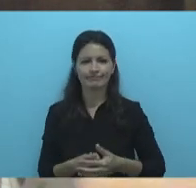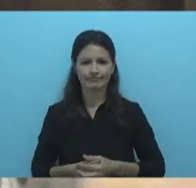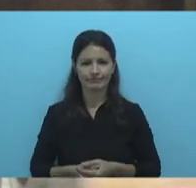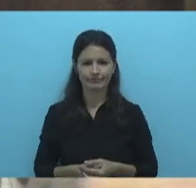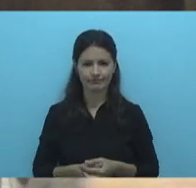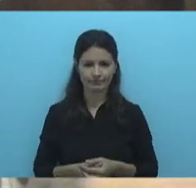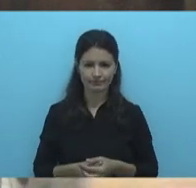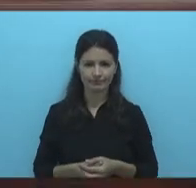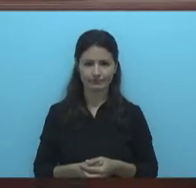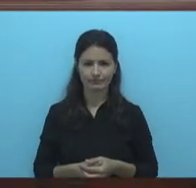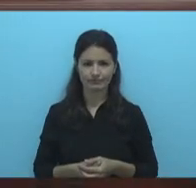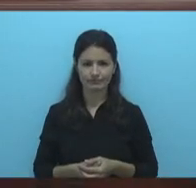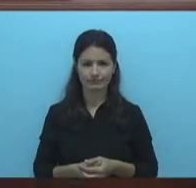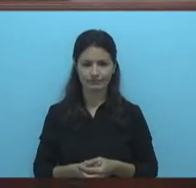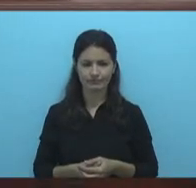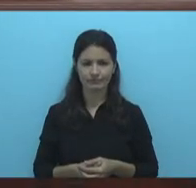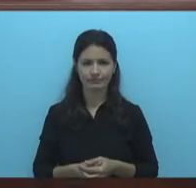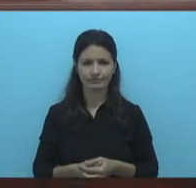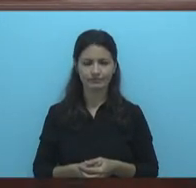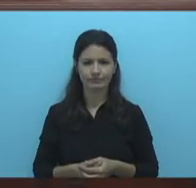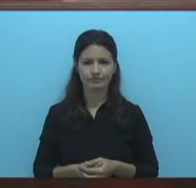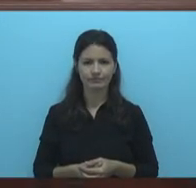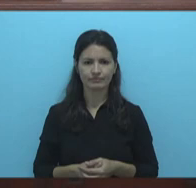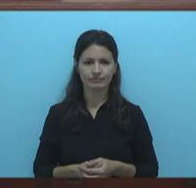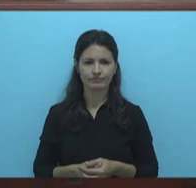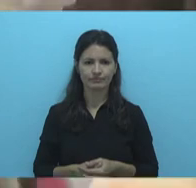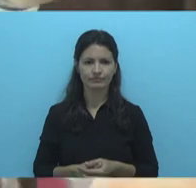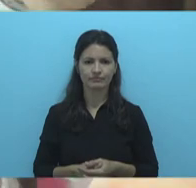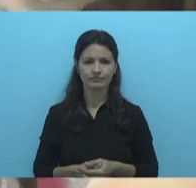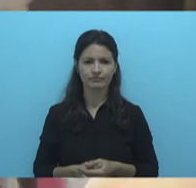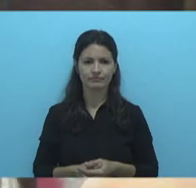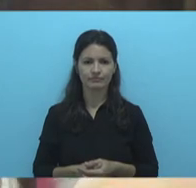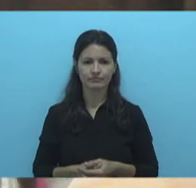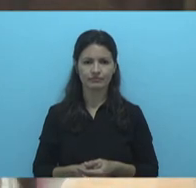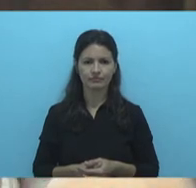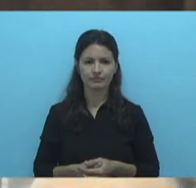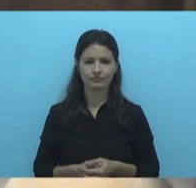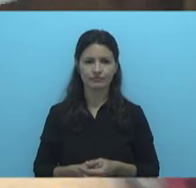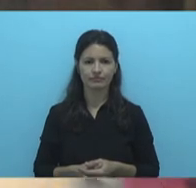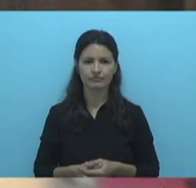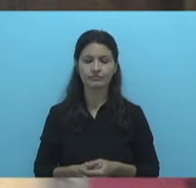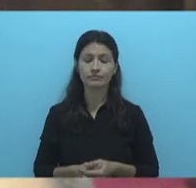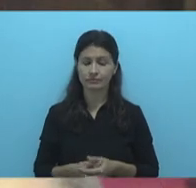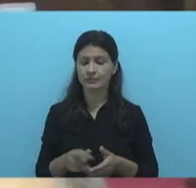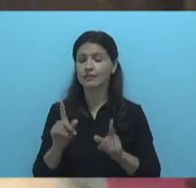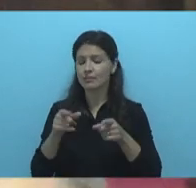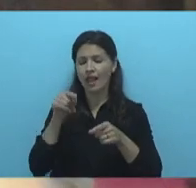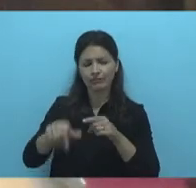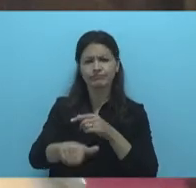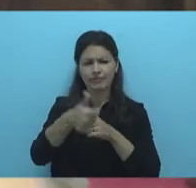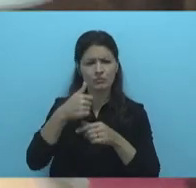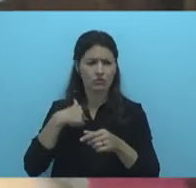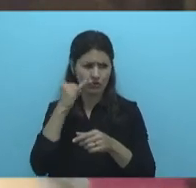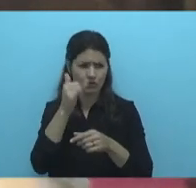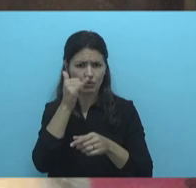la diputada Mahmoud, vamos a agregar su firma y agregar esto a la declaración de interés. Este fin de semana en la falda salió